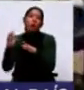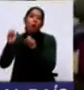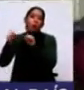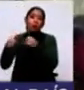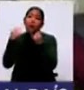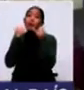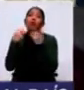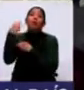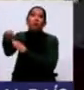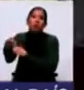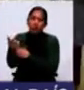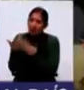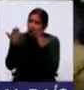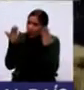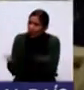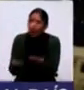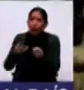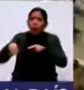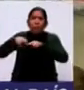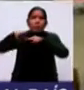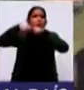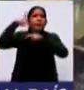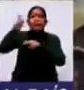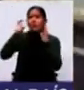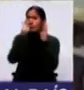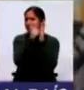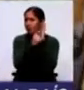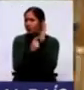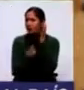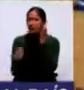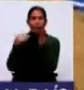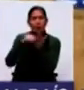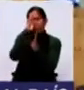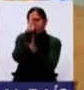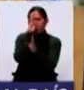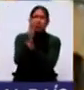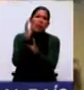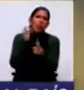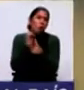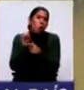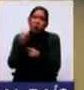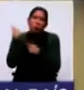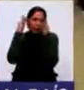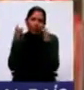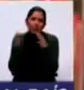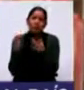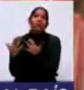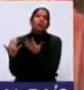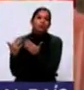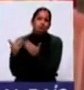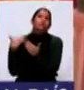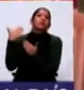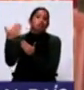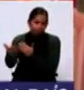determinado momento si es que hay la necesidad de establecer otras medidas epidemiológicas. Entonces, vamos a